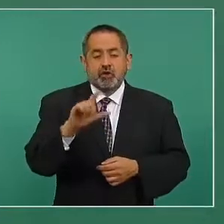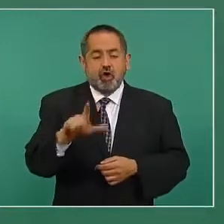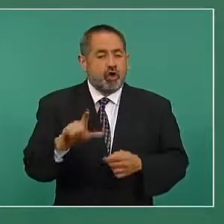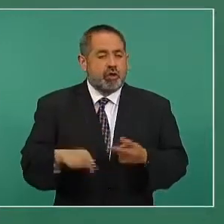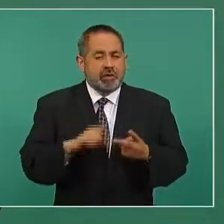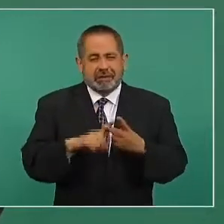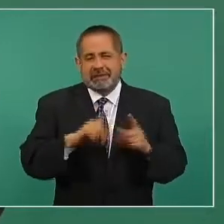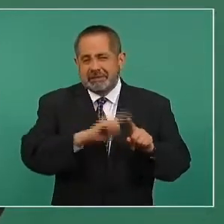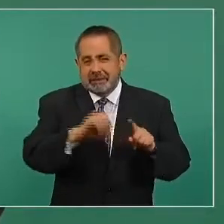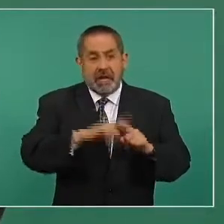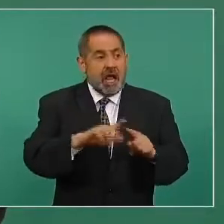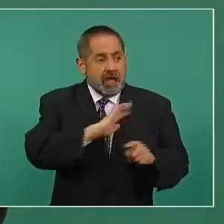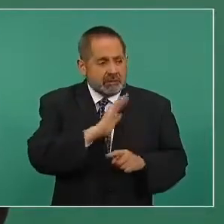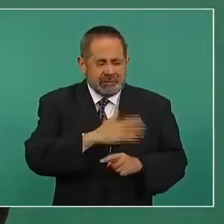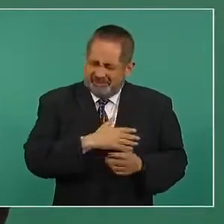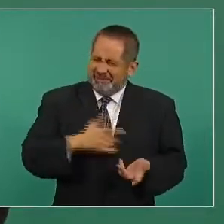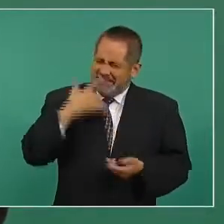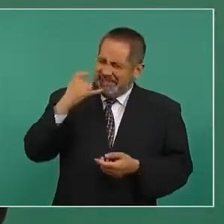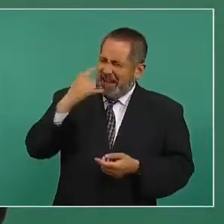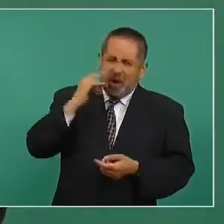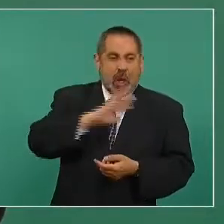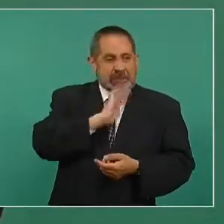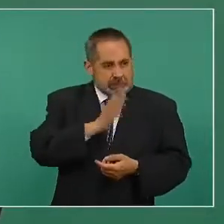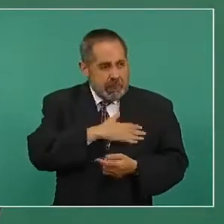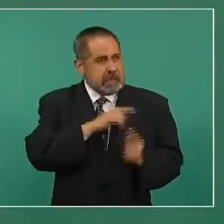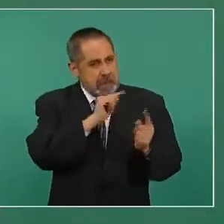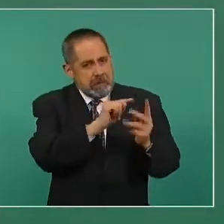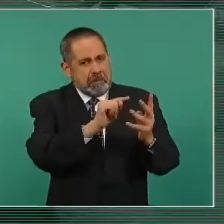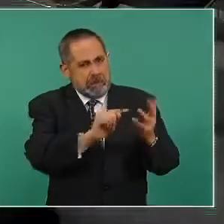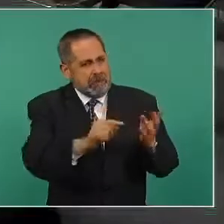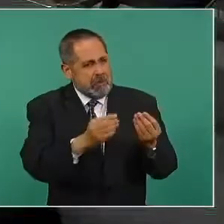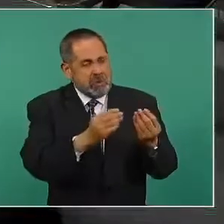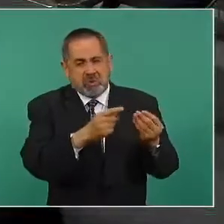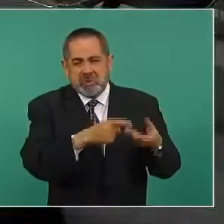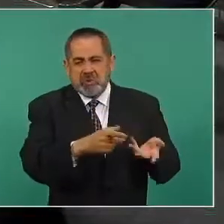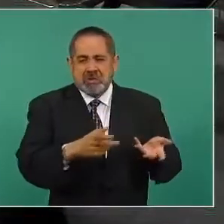y todas españolas, yo no sé por qué,